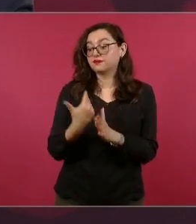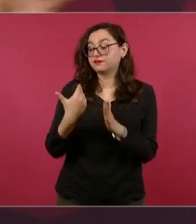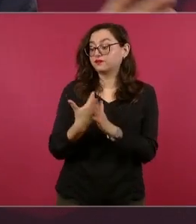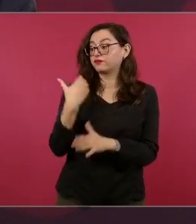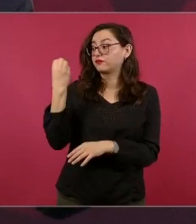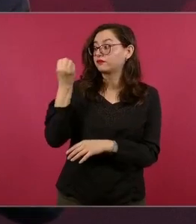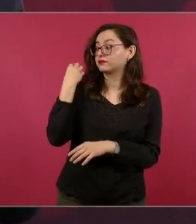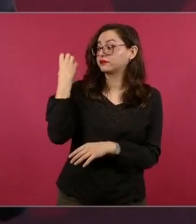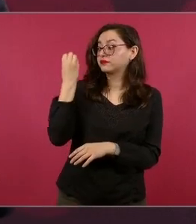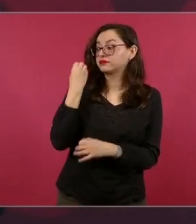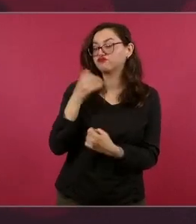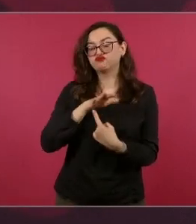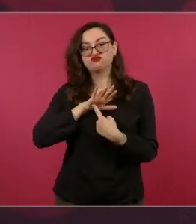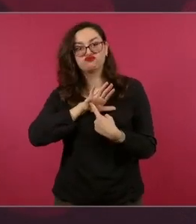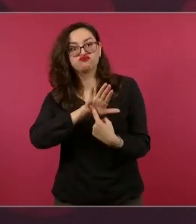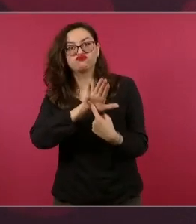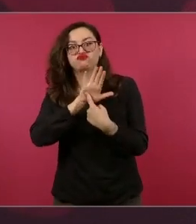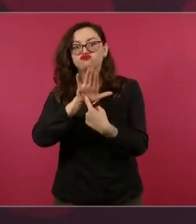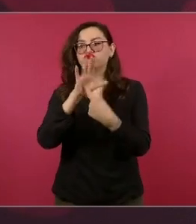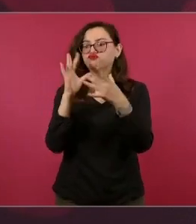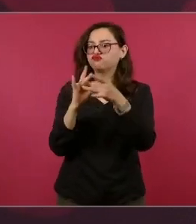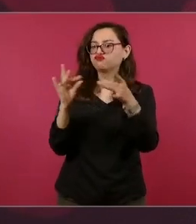la gente